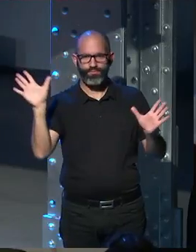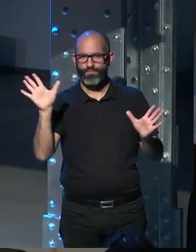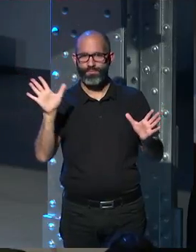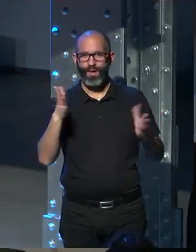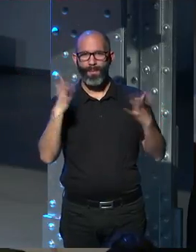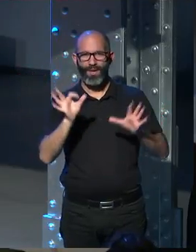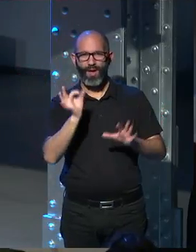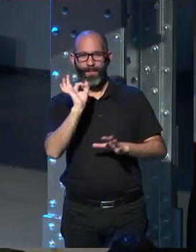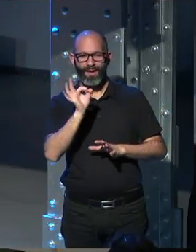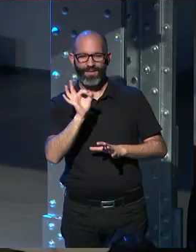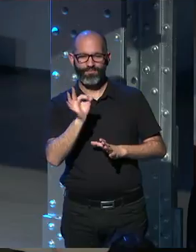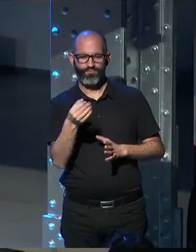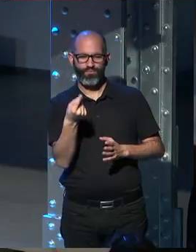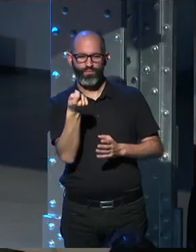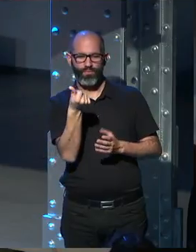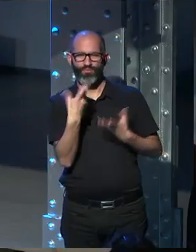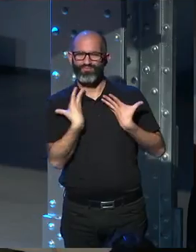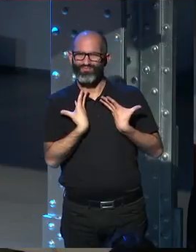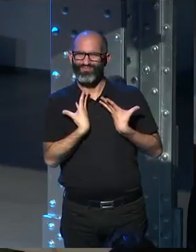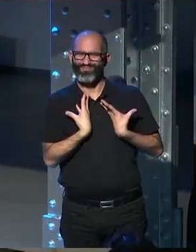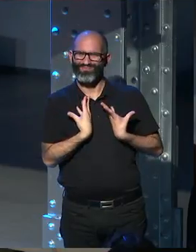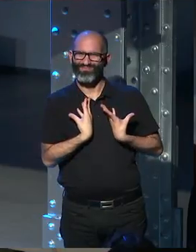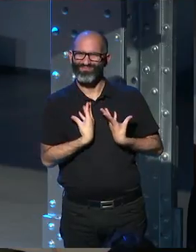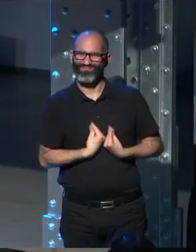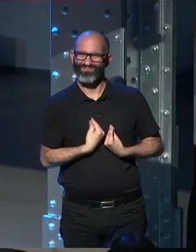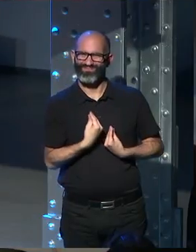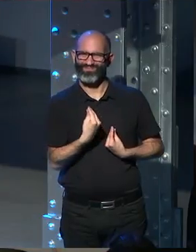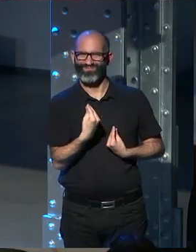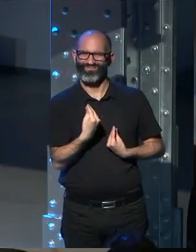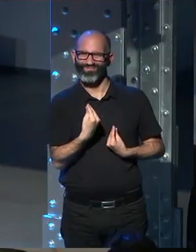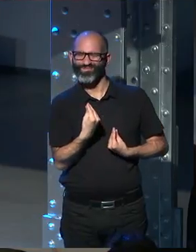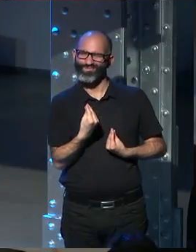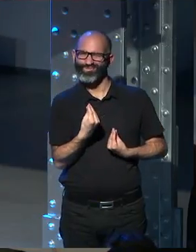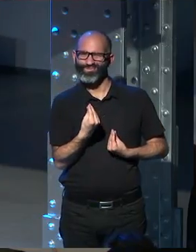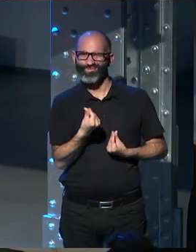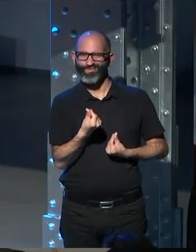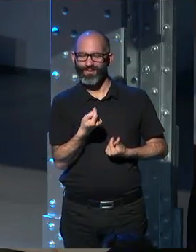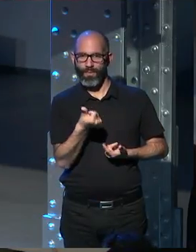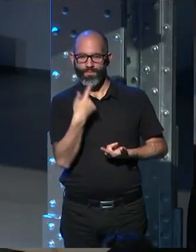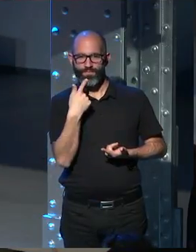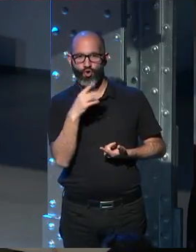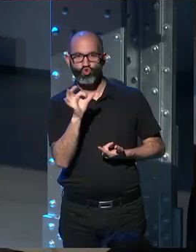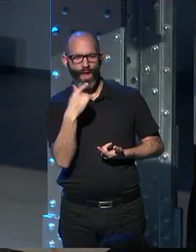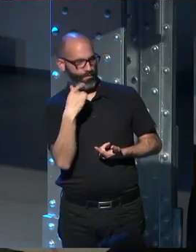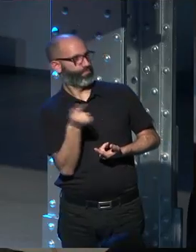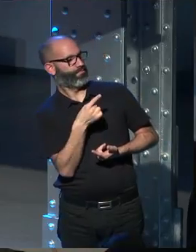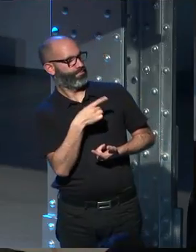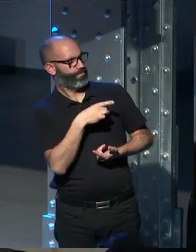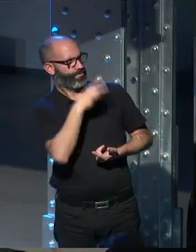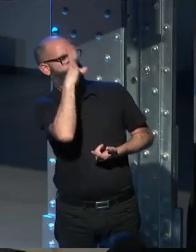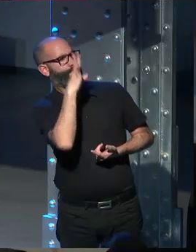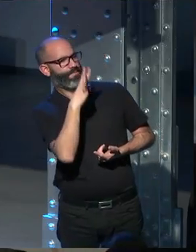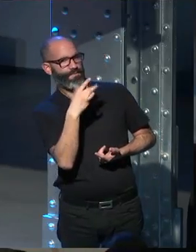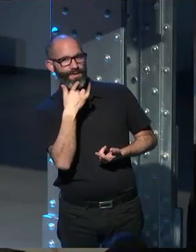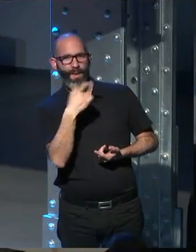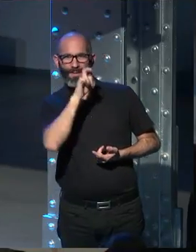había desazonado un poco, cosa que ella dice que le sorprende. Al parecer dices que nadie